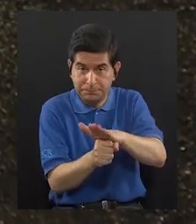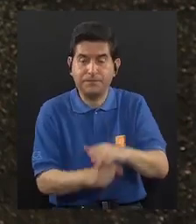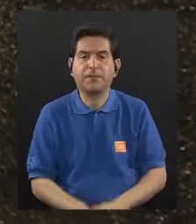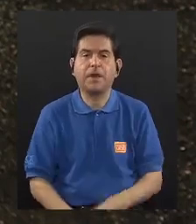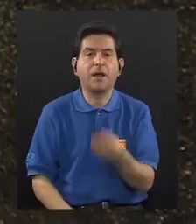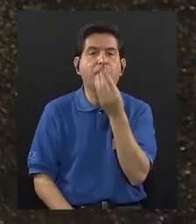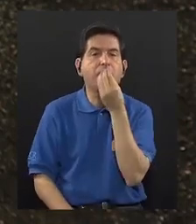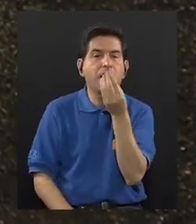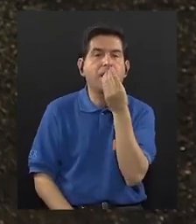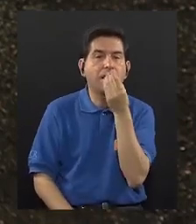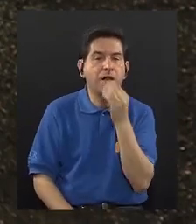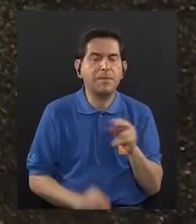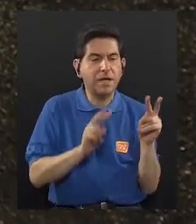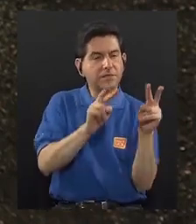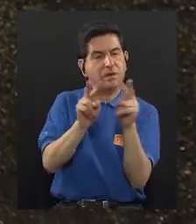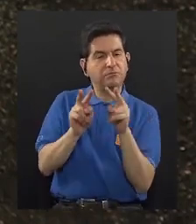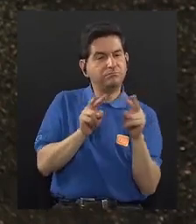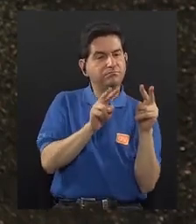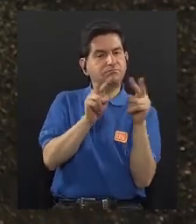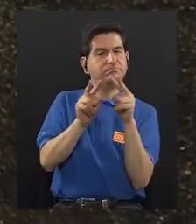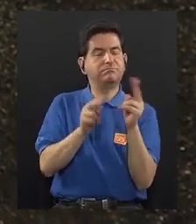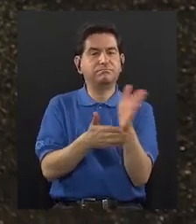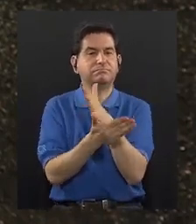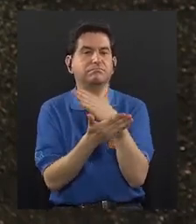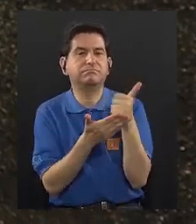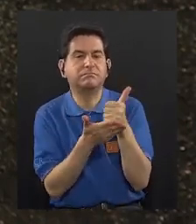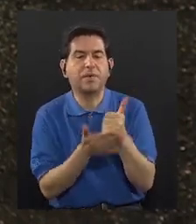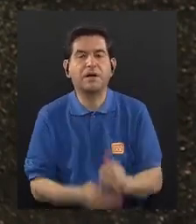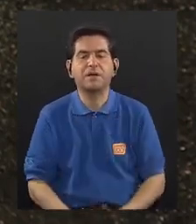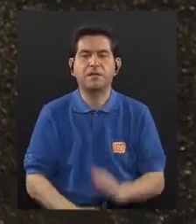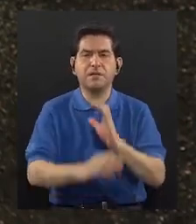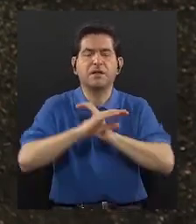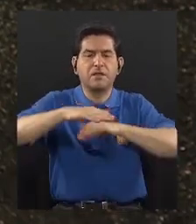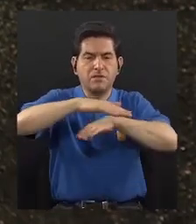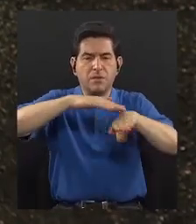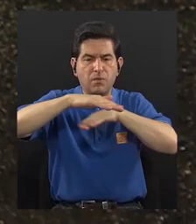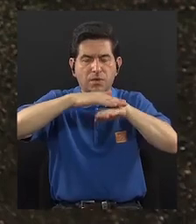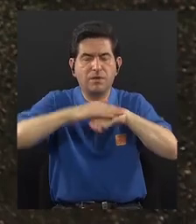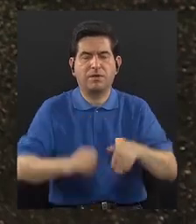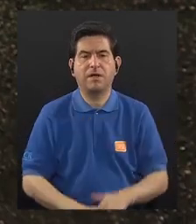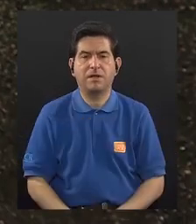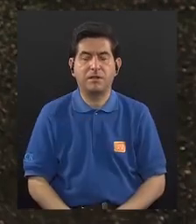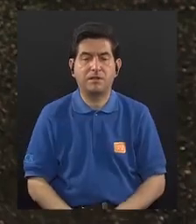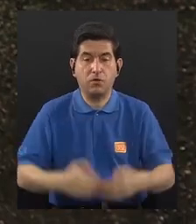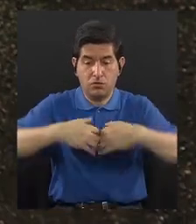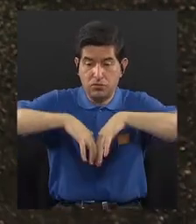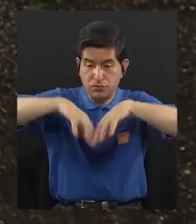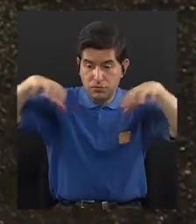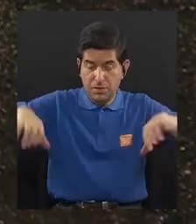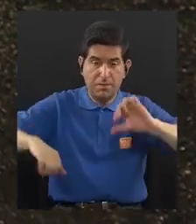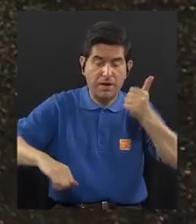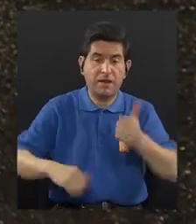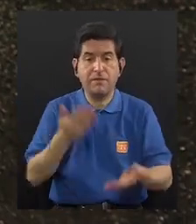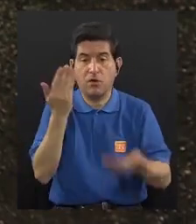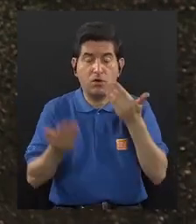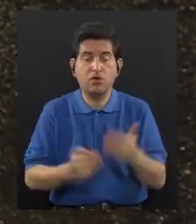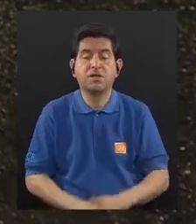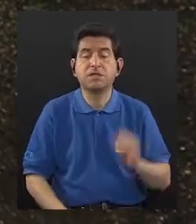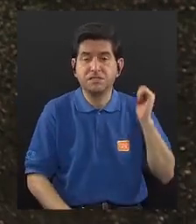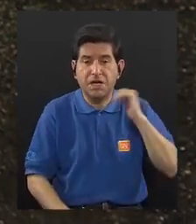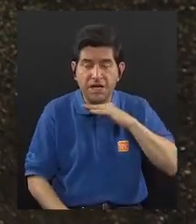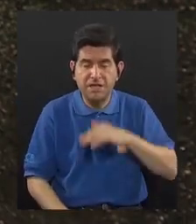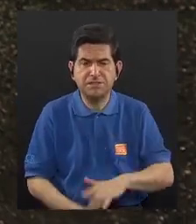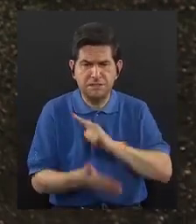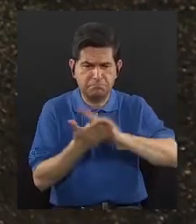la alimentación digamos vigilar por lo menos la parte de cuidado básico de los alimentos separarlo de otros alimentos potencialmente